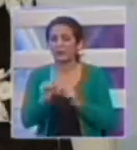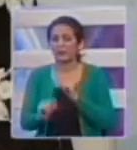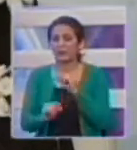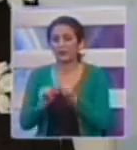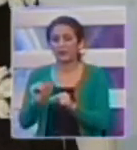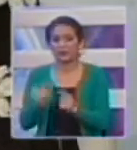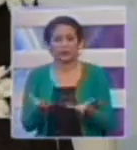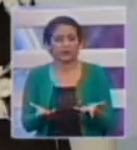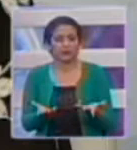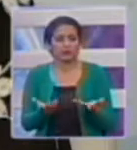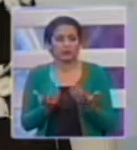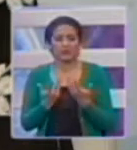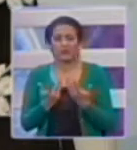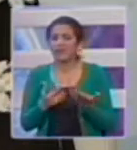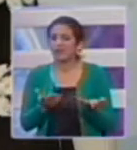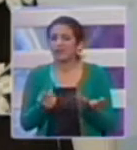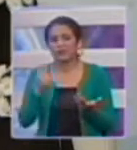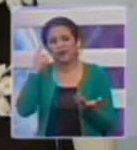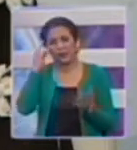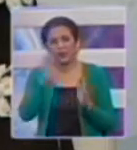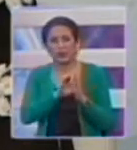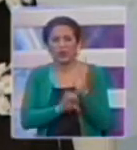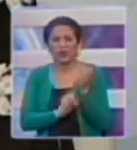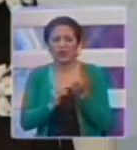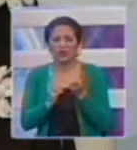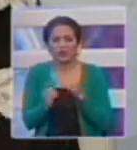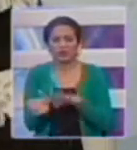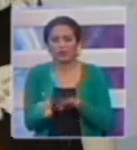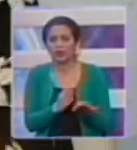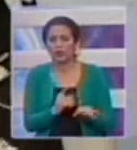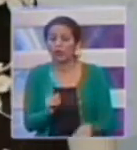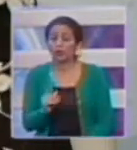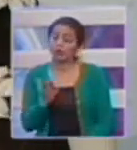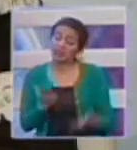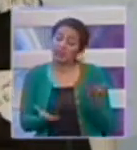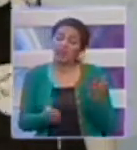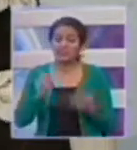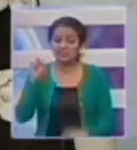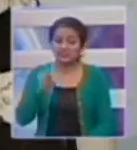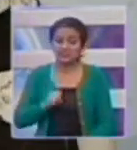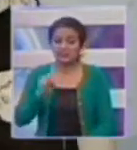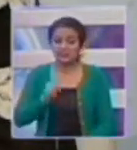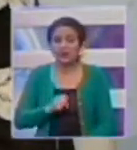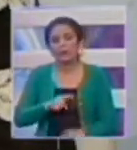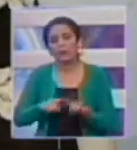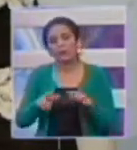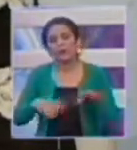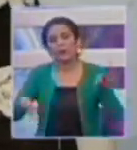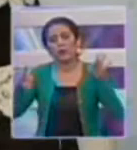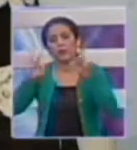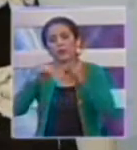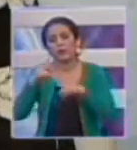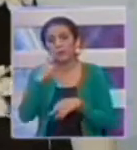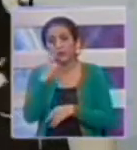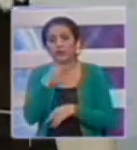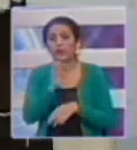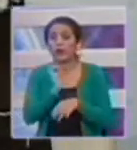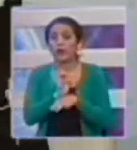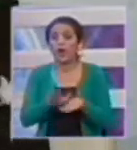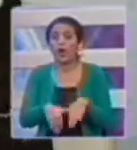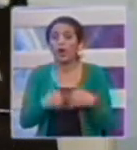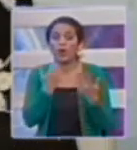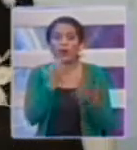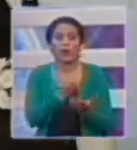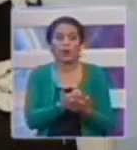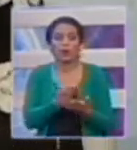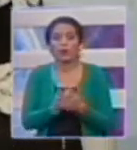no se puede descartar tampoco esa posibilidad, y creo que hay que mirar las condiciones políticas y económicas del país para poder